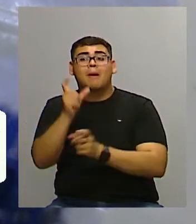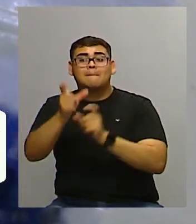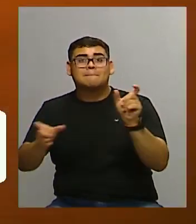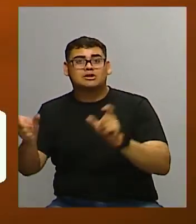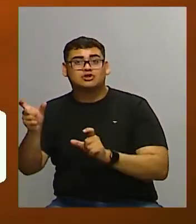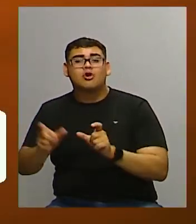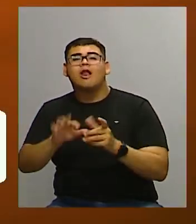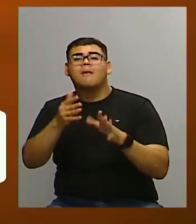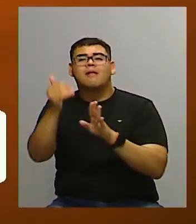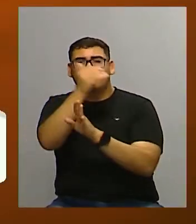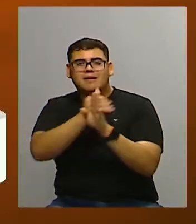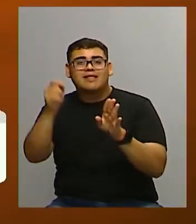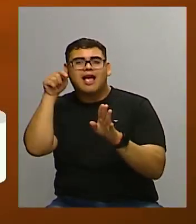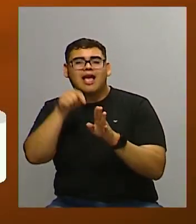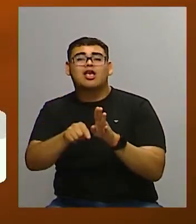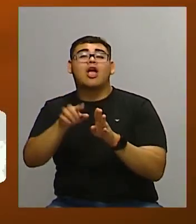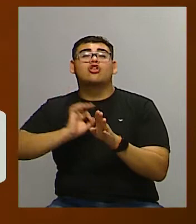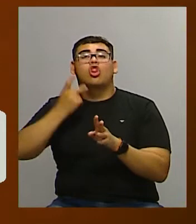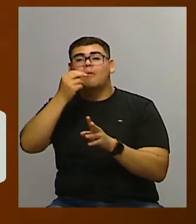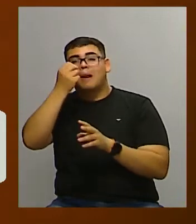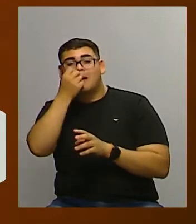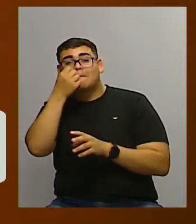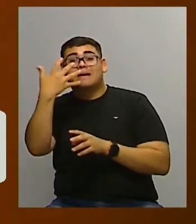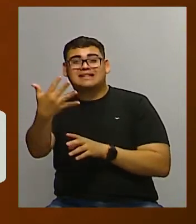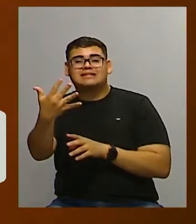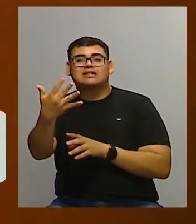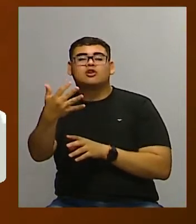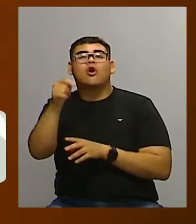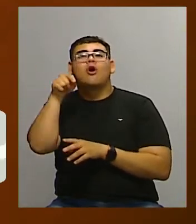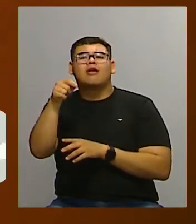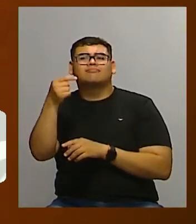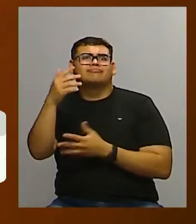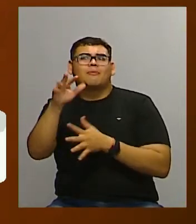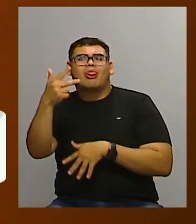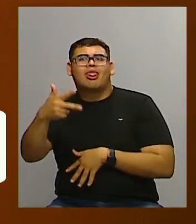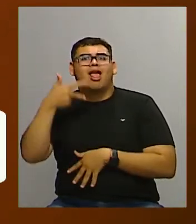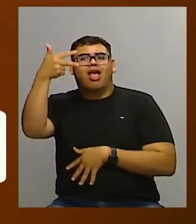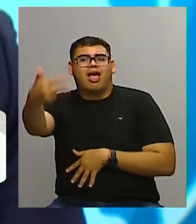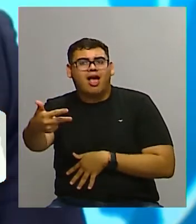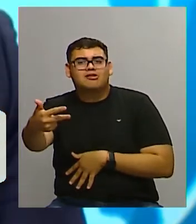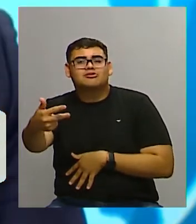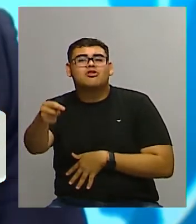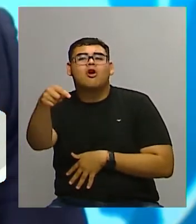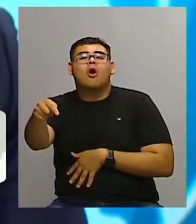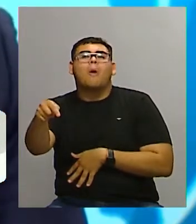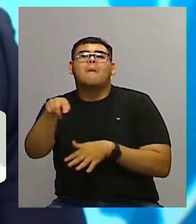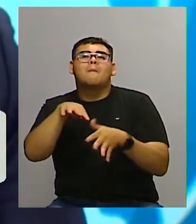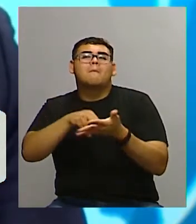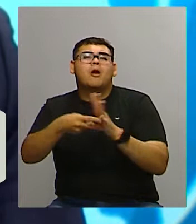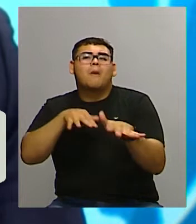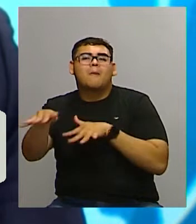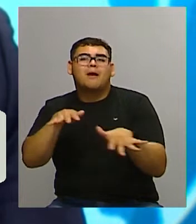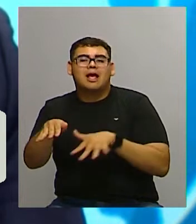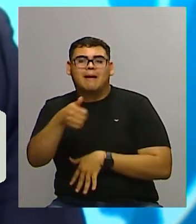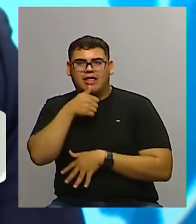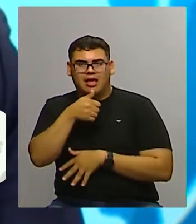dentro de 3 años, vivirá bajo estrés hídrico. O sea, estamos hablando de la mitad de la población mundial. Hay números que nos